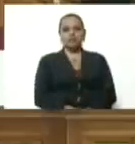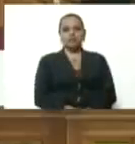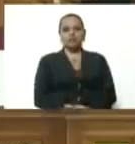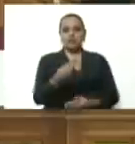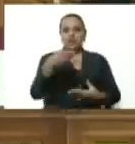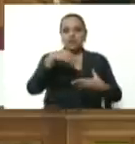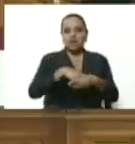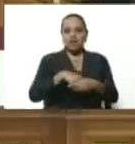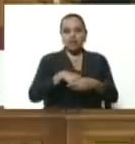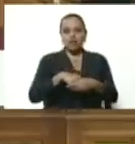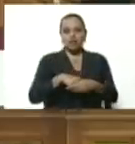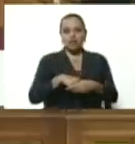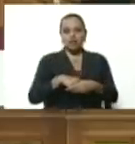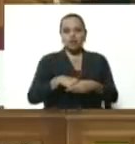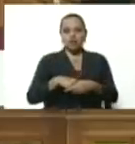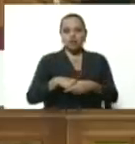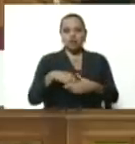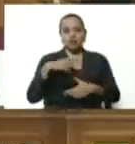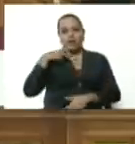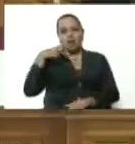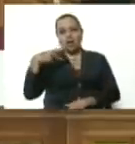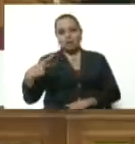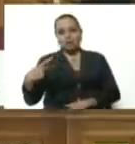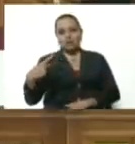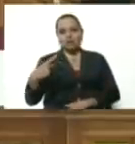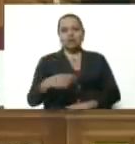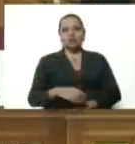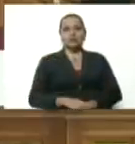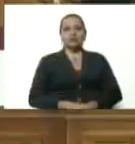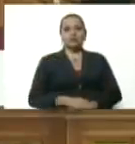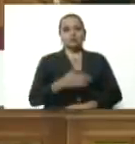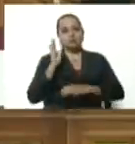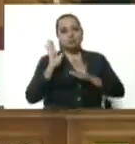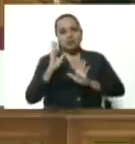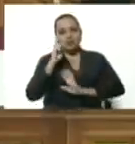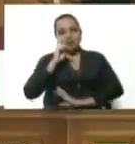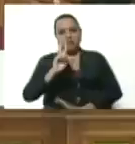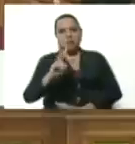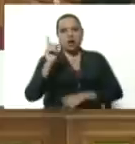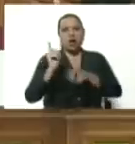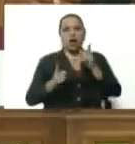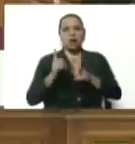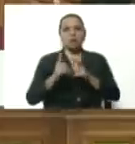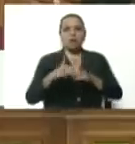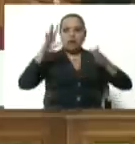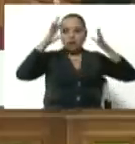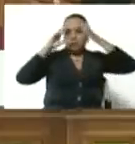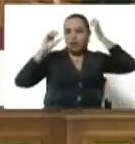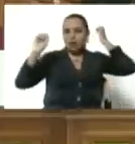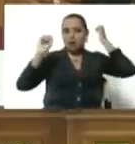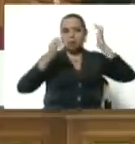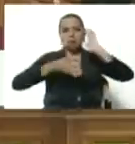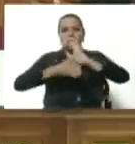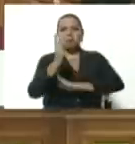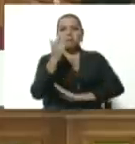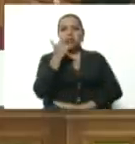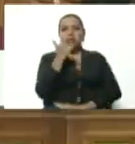dentro del marco diplomático. Ya veremos si algún embajador de esos sale a hablar